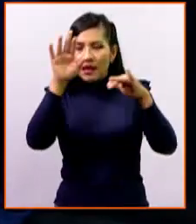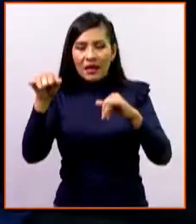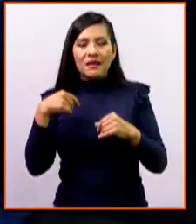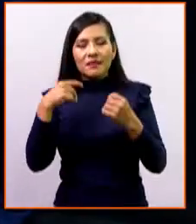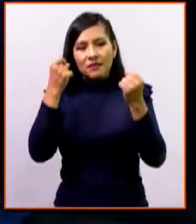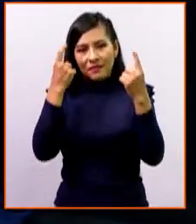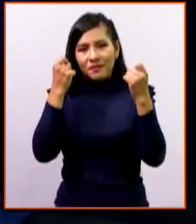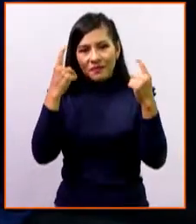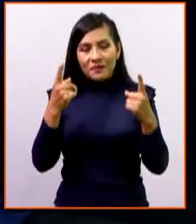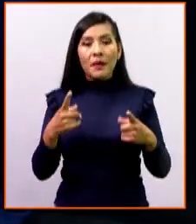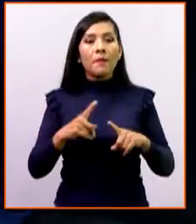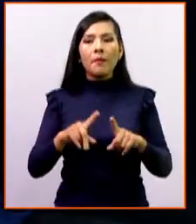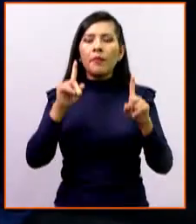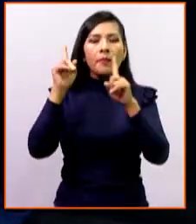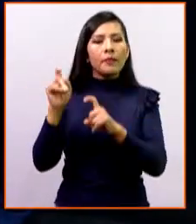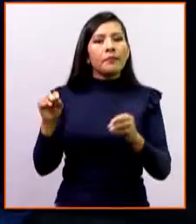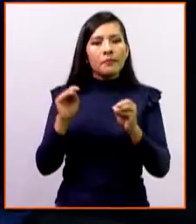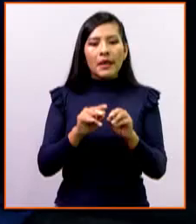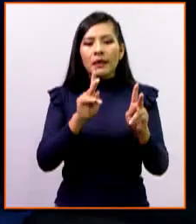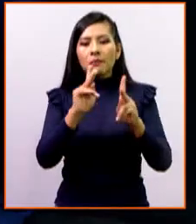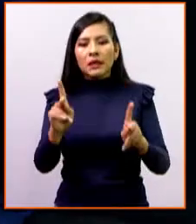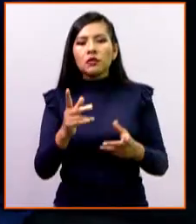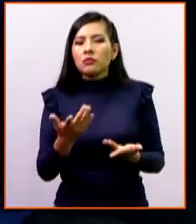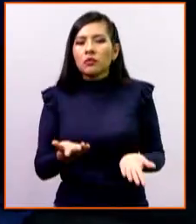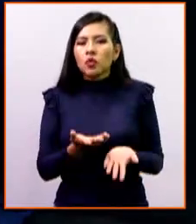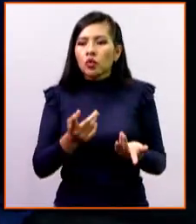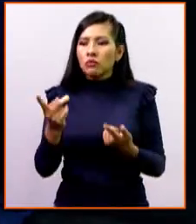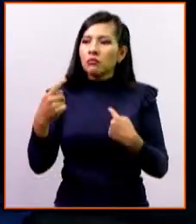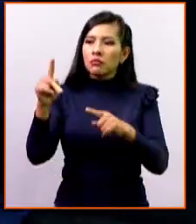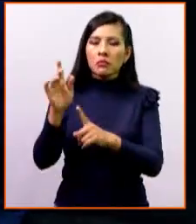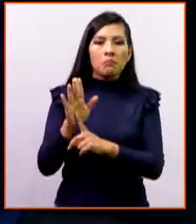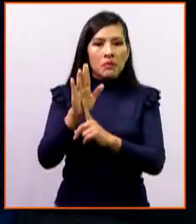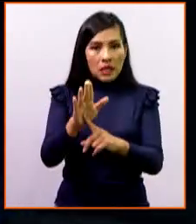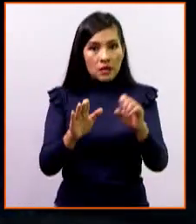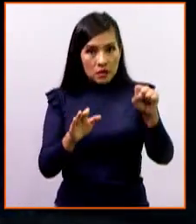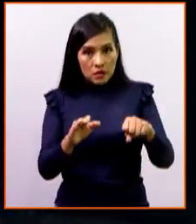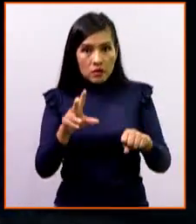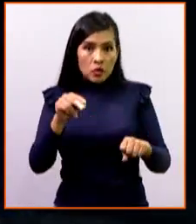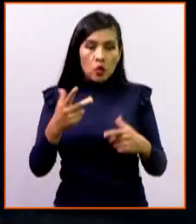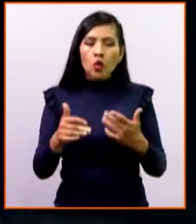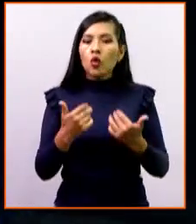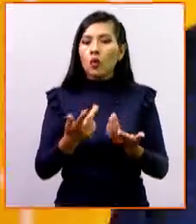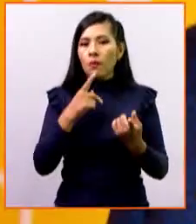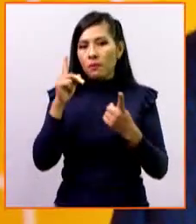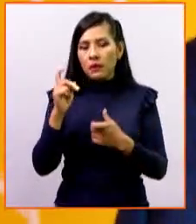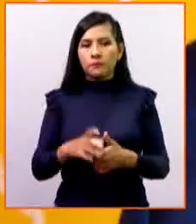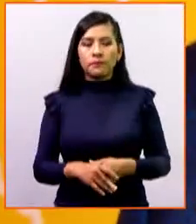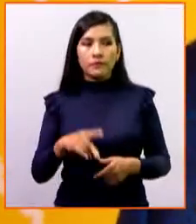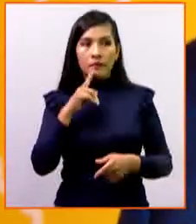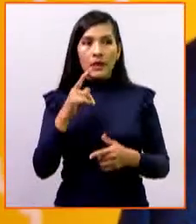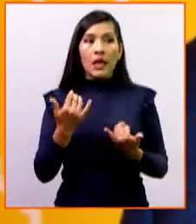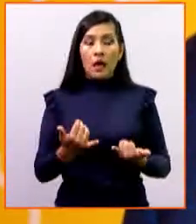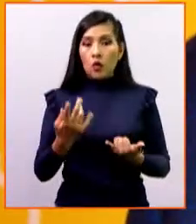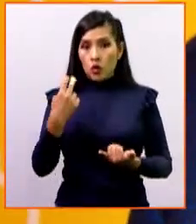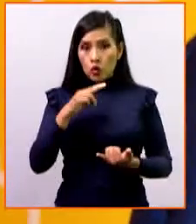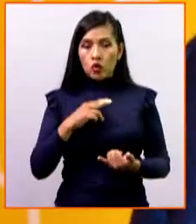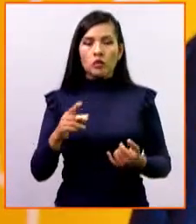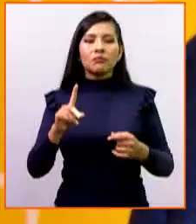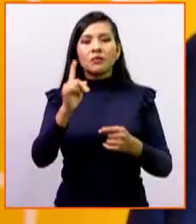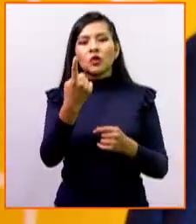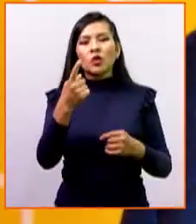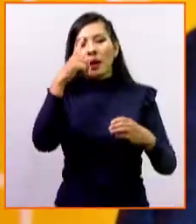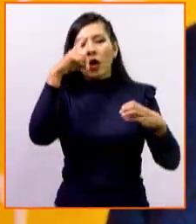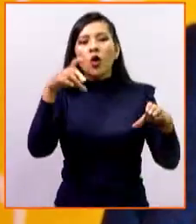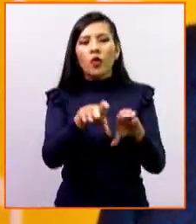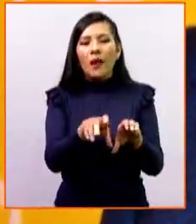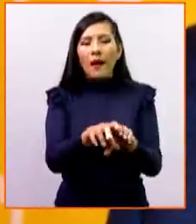¿Qué van a tener para la gente, para que sepa dónde van a tener presentaciones, donde la gente va a poder ir? Danisita hermosa, a ver, tenemos varios contratos